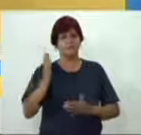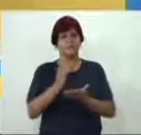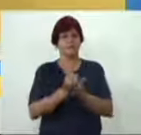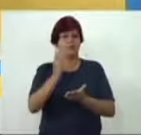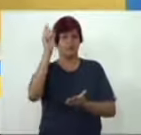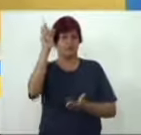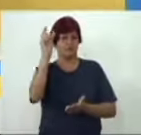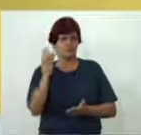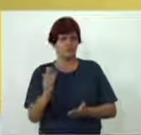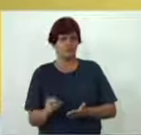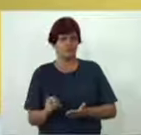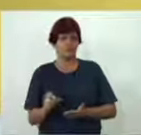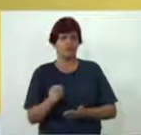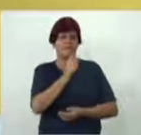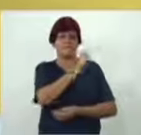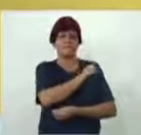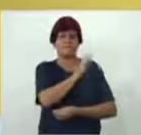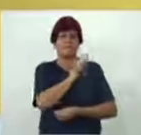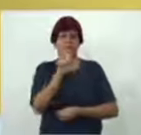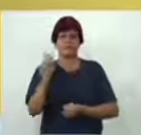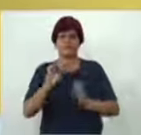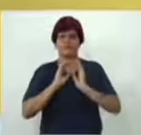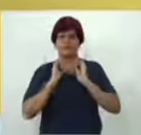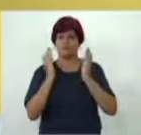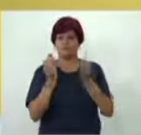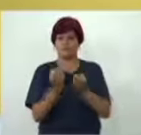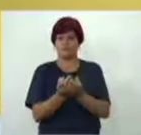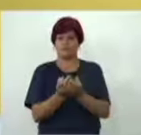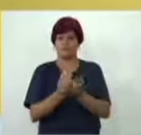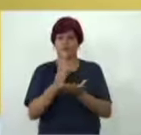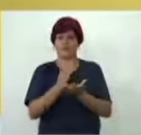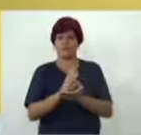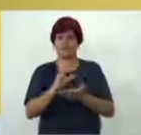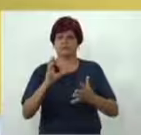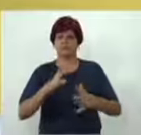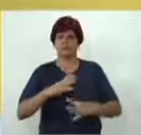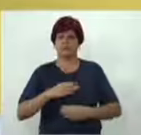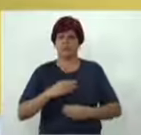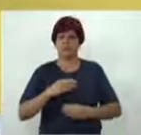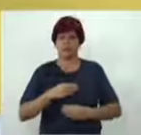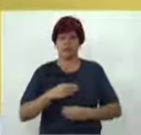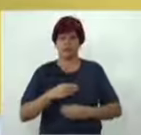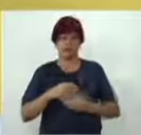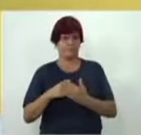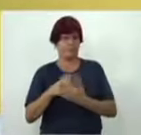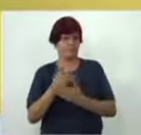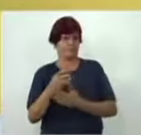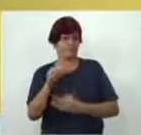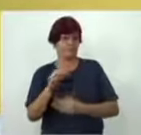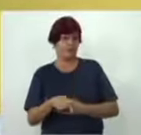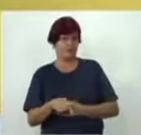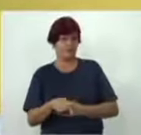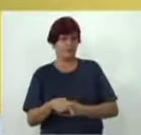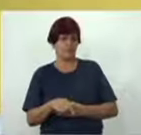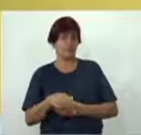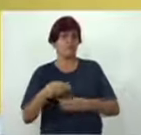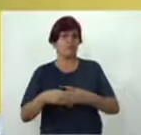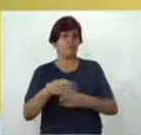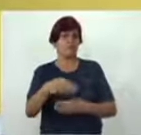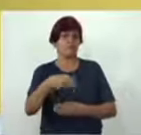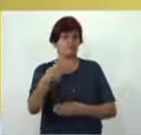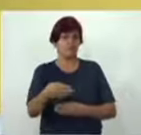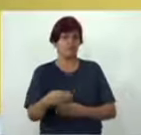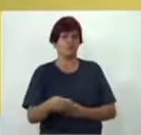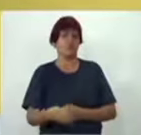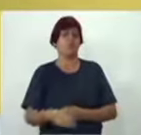para los estudiantes, profesores y familias de escuelas pedagógicas. En el día de hoy vamos a continuar con